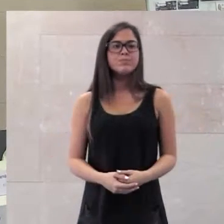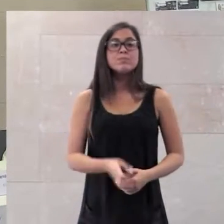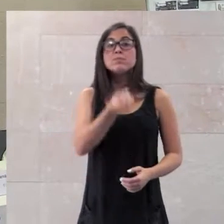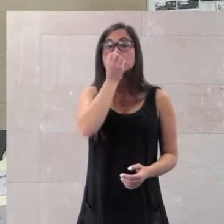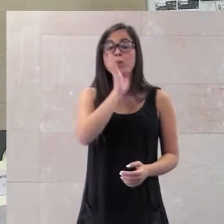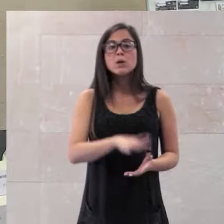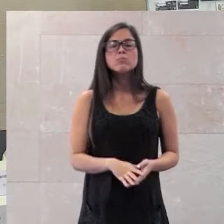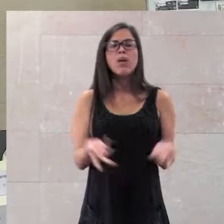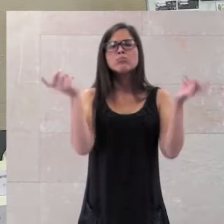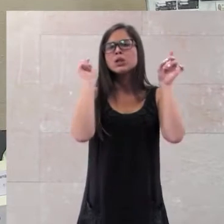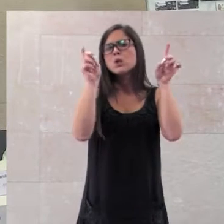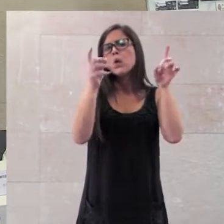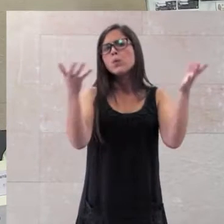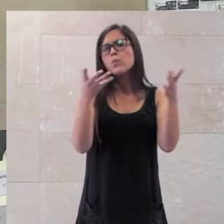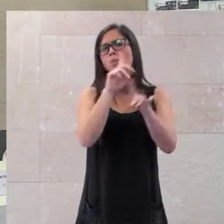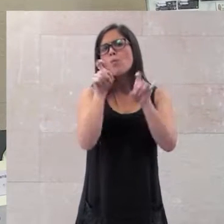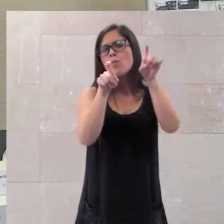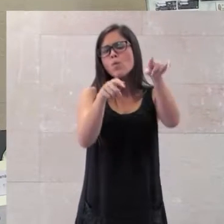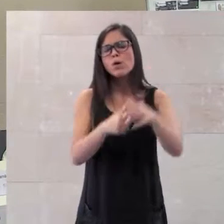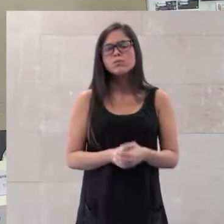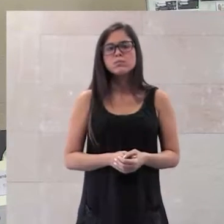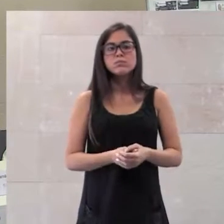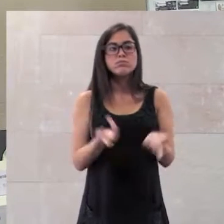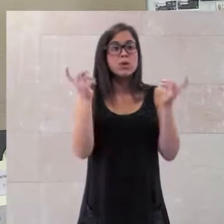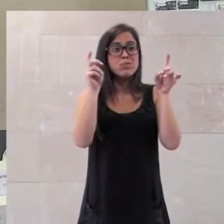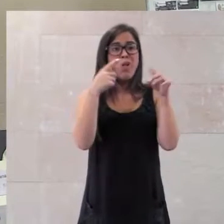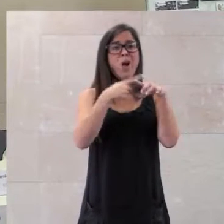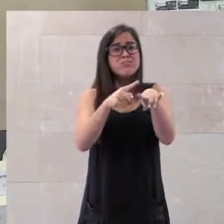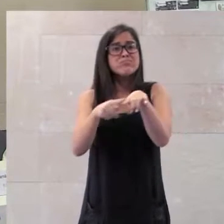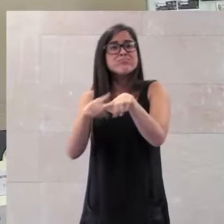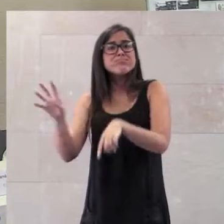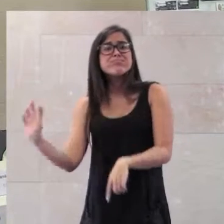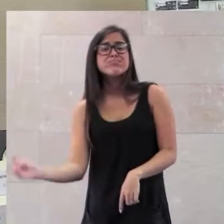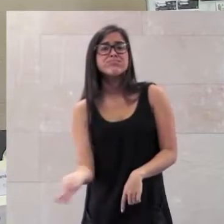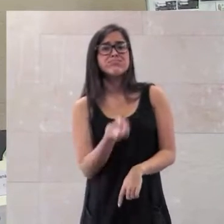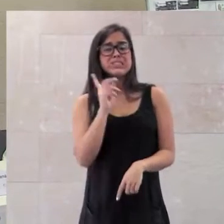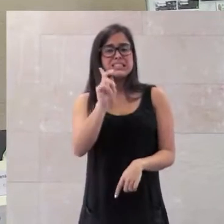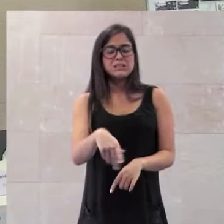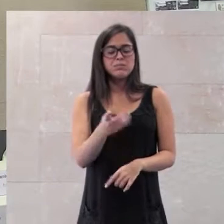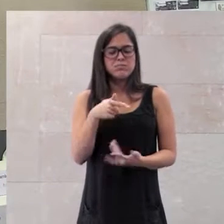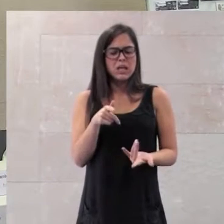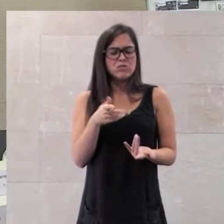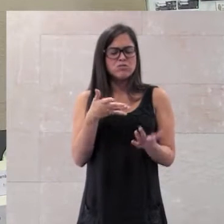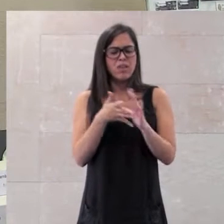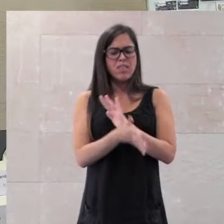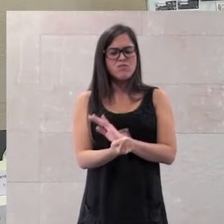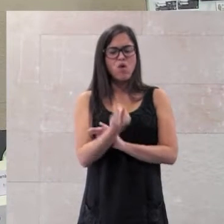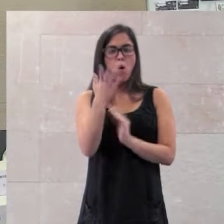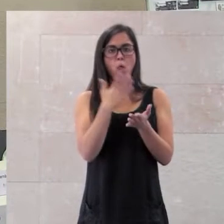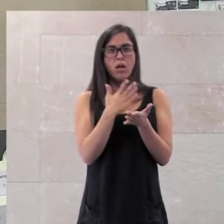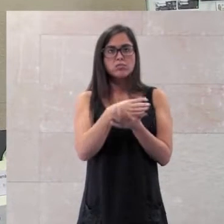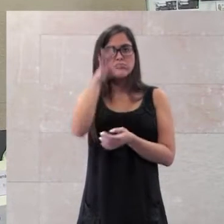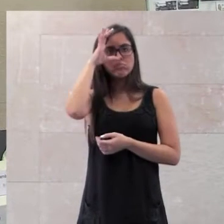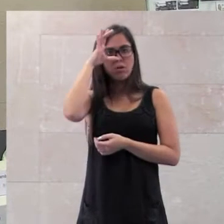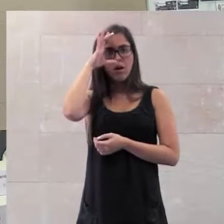Bueno, ¿y qué metodología? Bueno, con tantos temas las metodologías son muy diversas, pero en definitiva no se trata de una clase clásica de